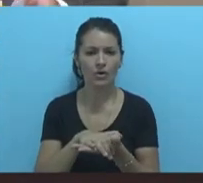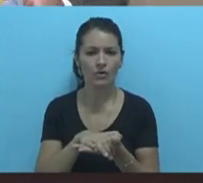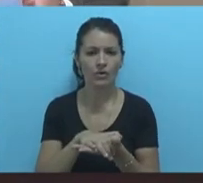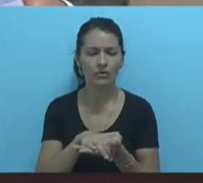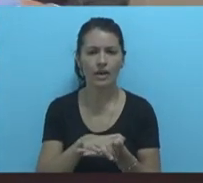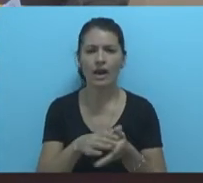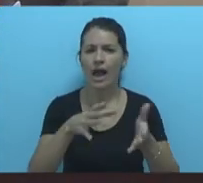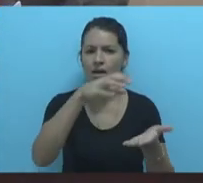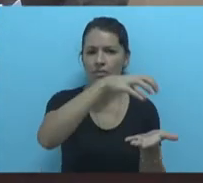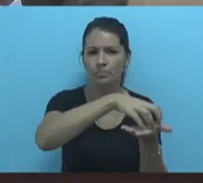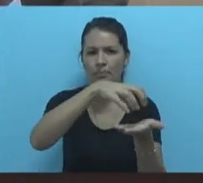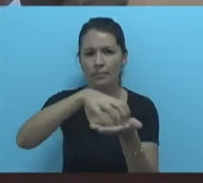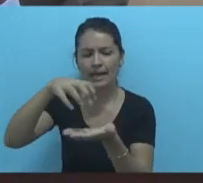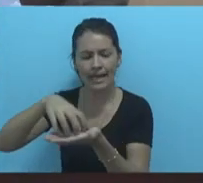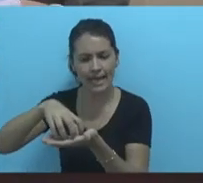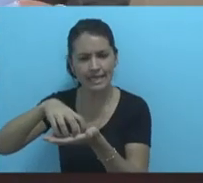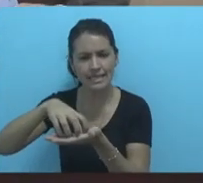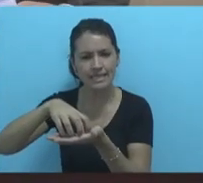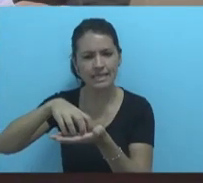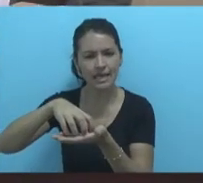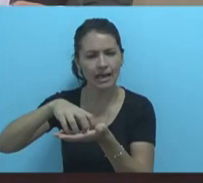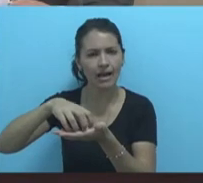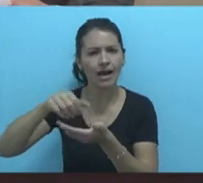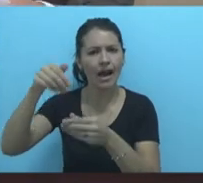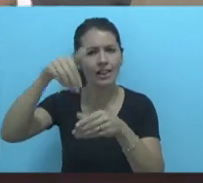Barrios Populares, RENAVAP, mensaje